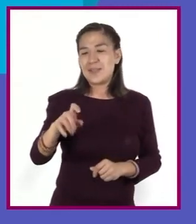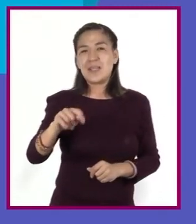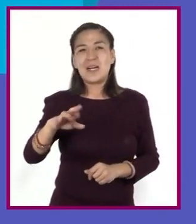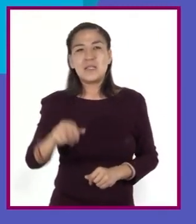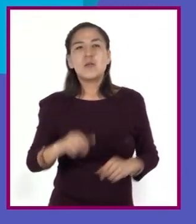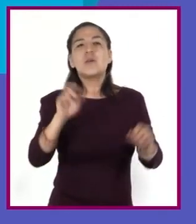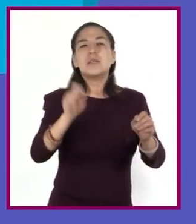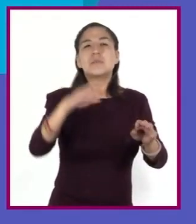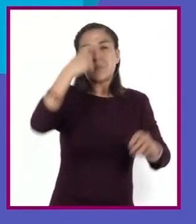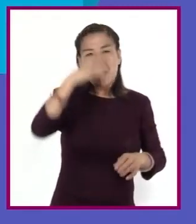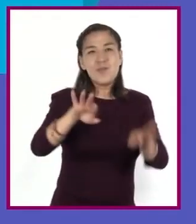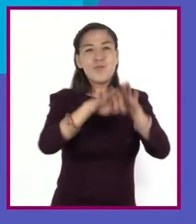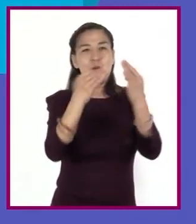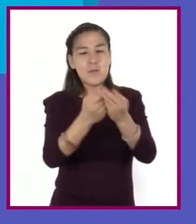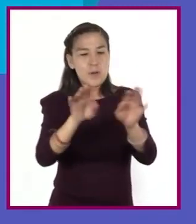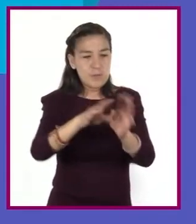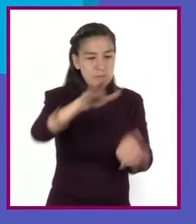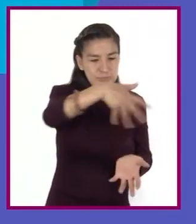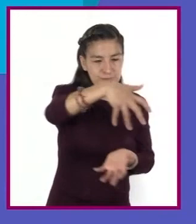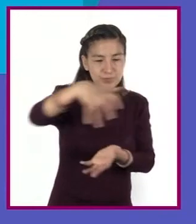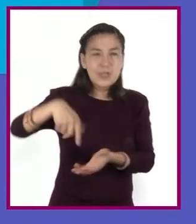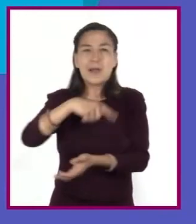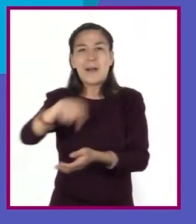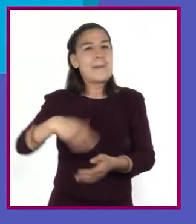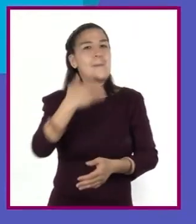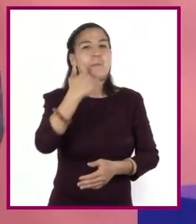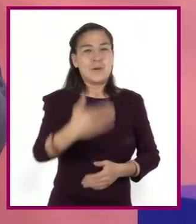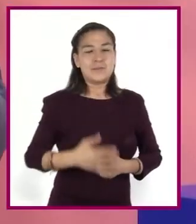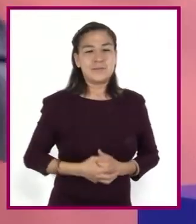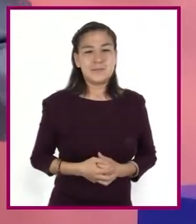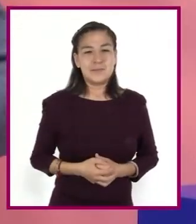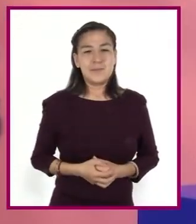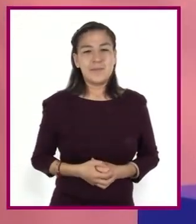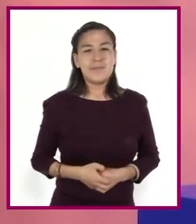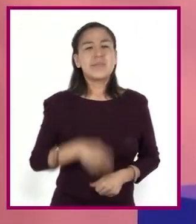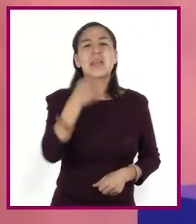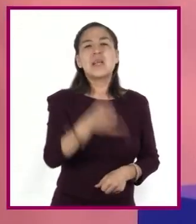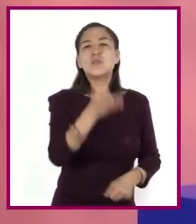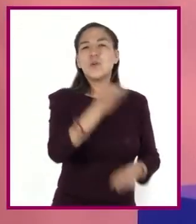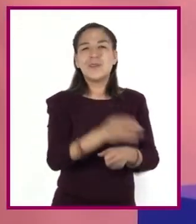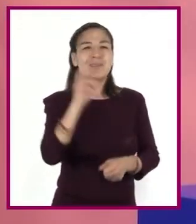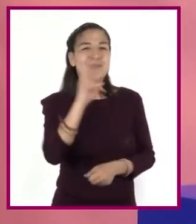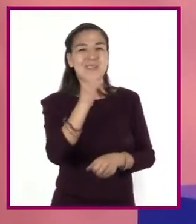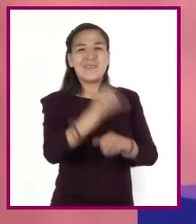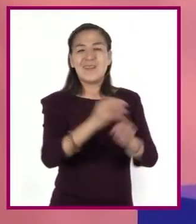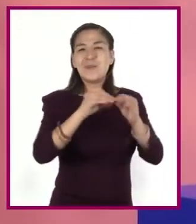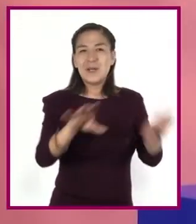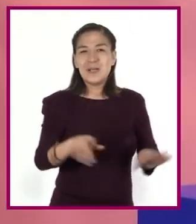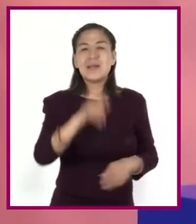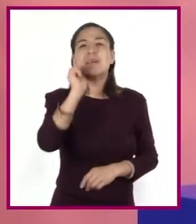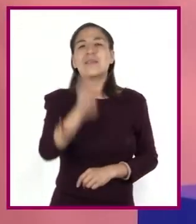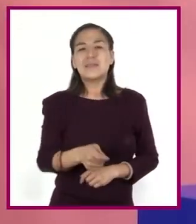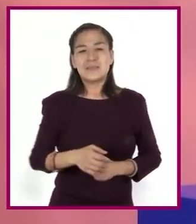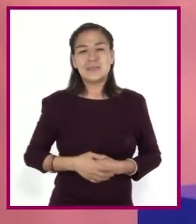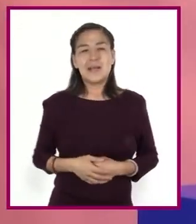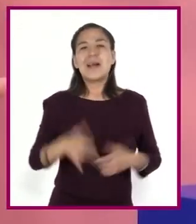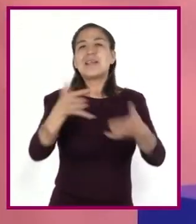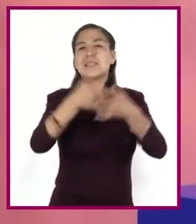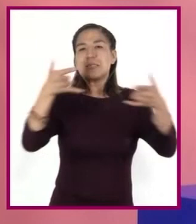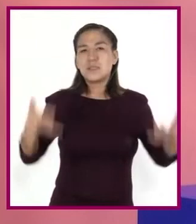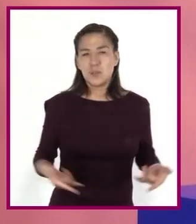y formaron aldeas de más o menos fijas. El texto que acabas de leer es de la asignatura de